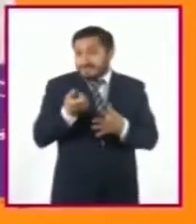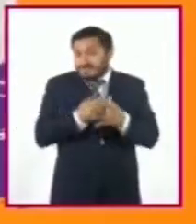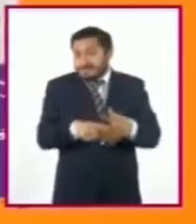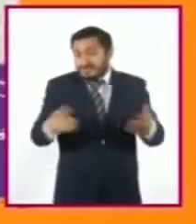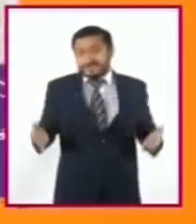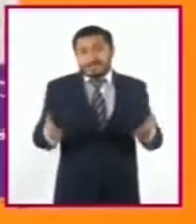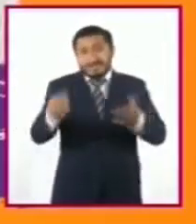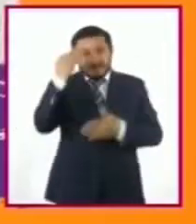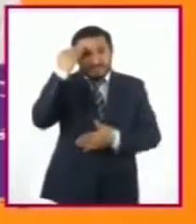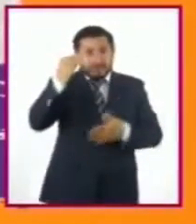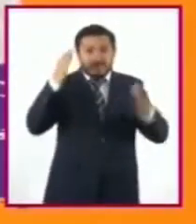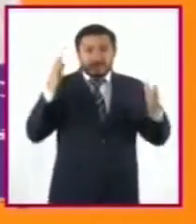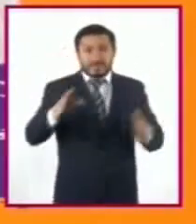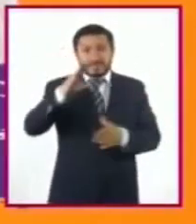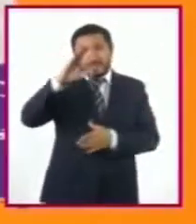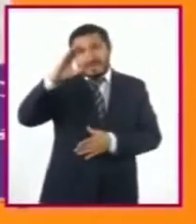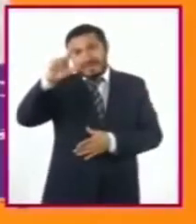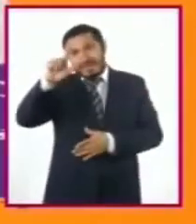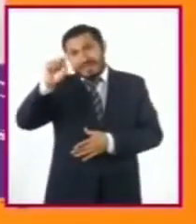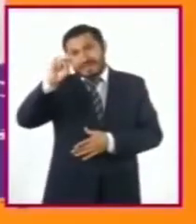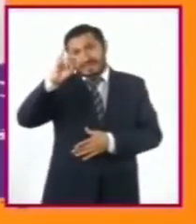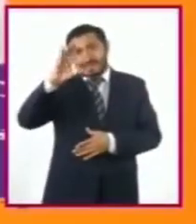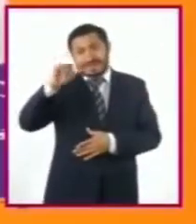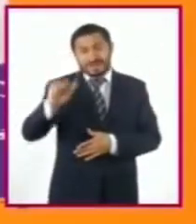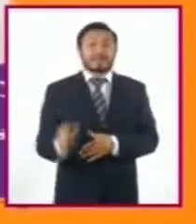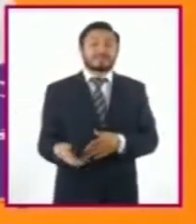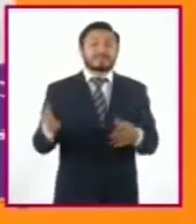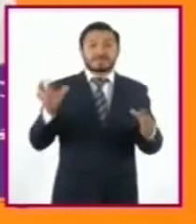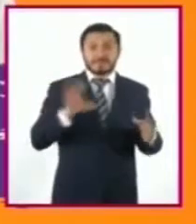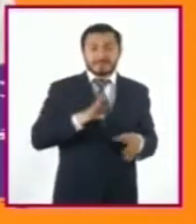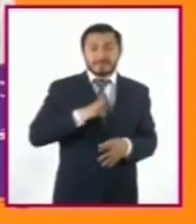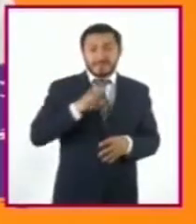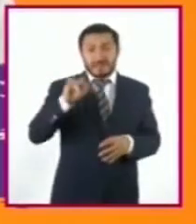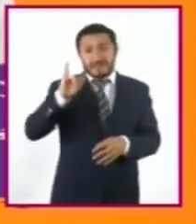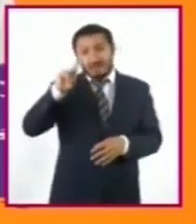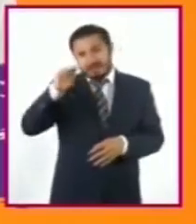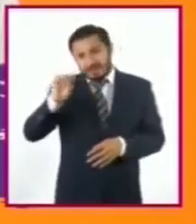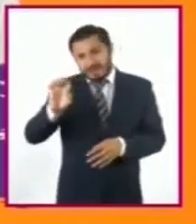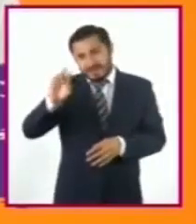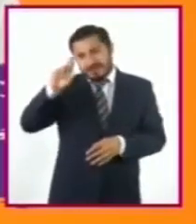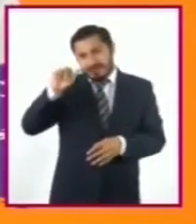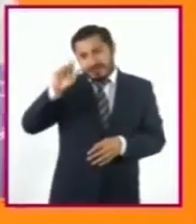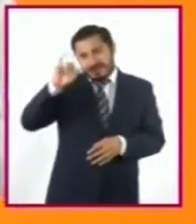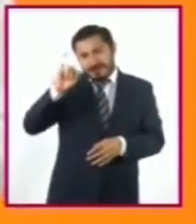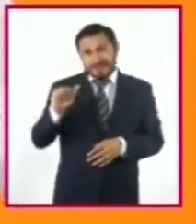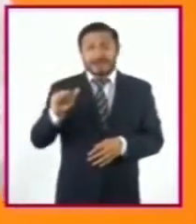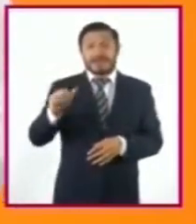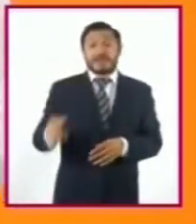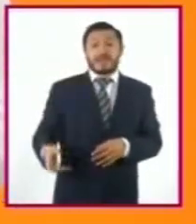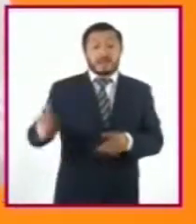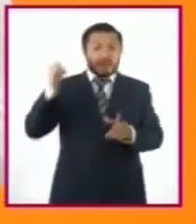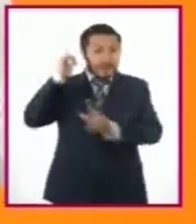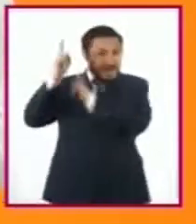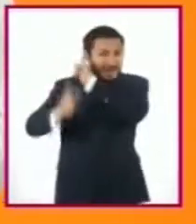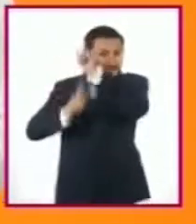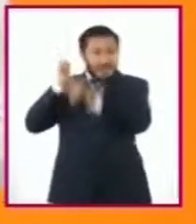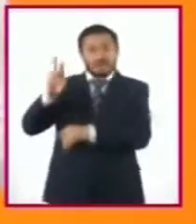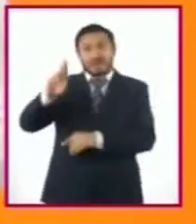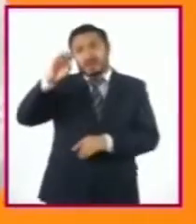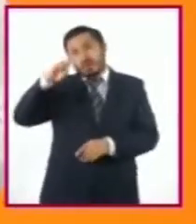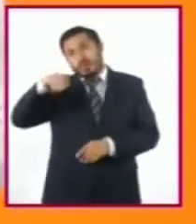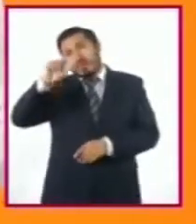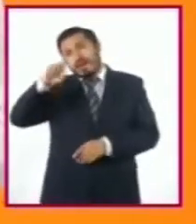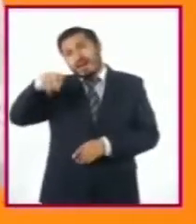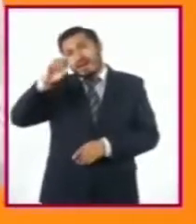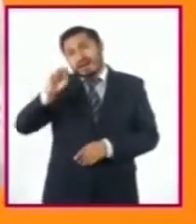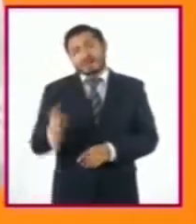época clásica. Aquí se ubica la producción literaria de griegos y romanos, pues su poesía surge como